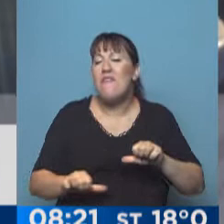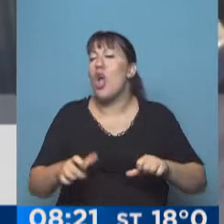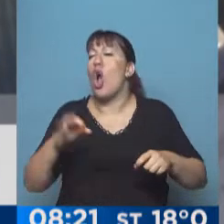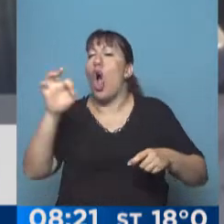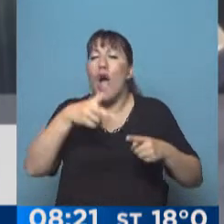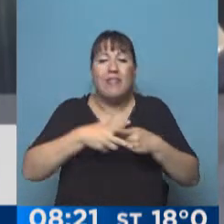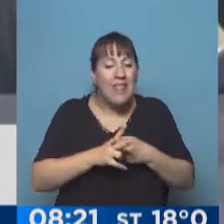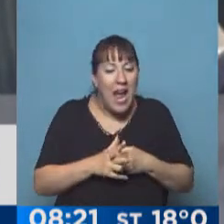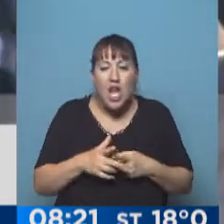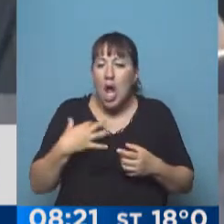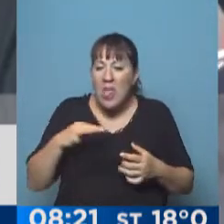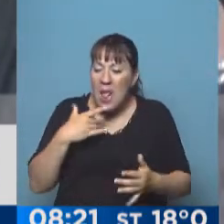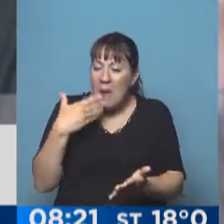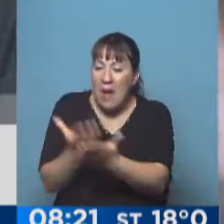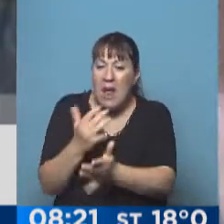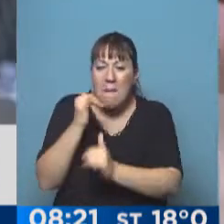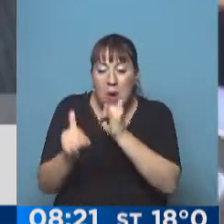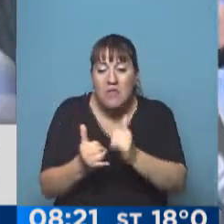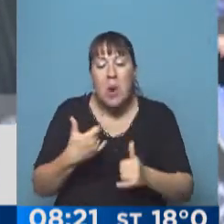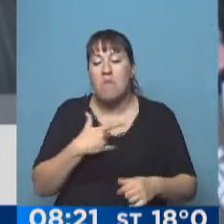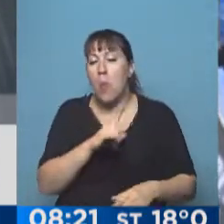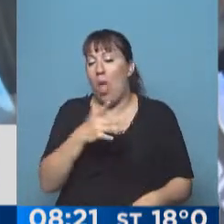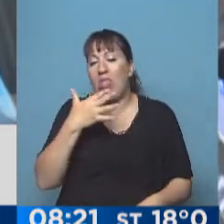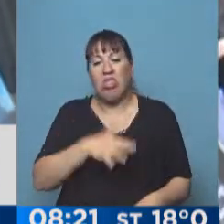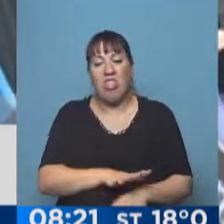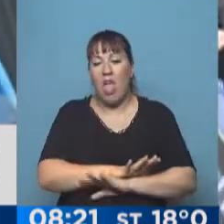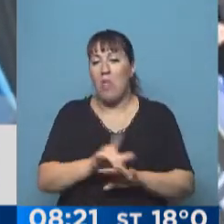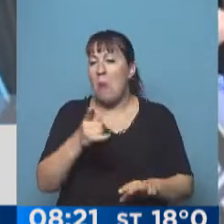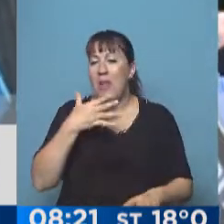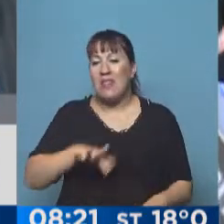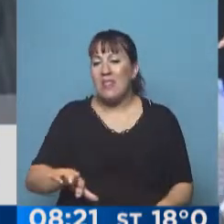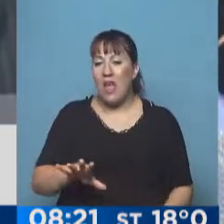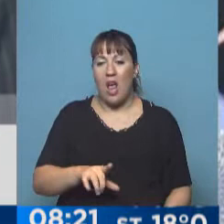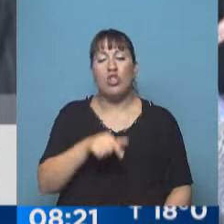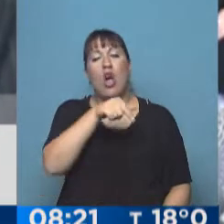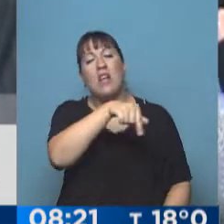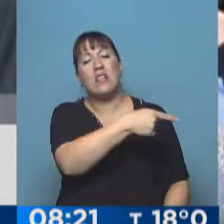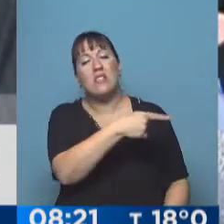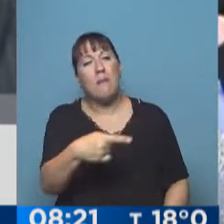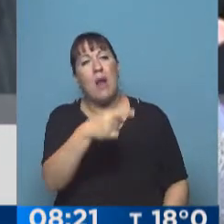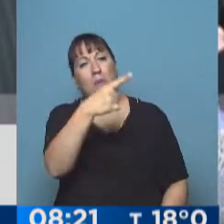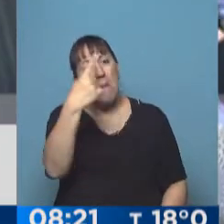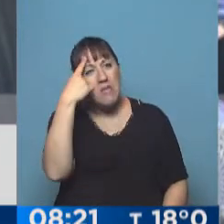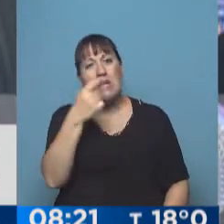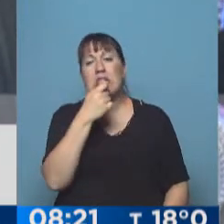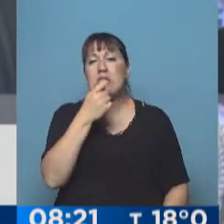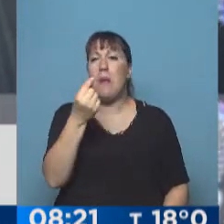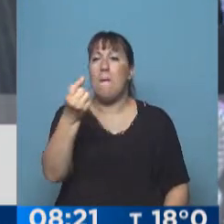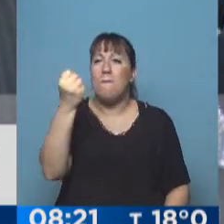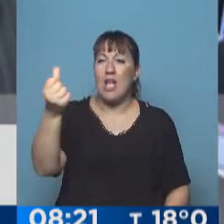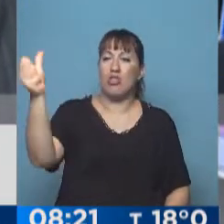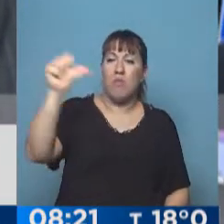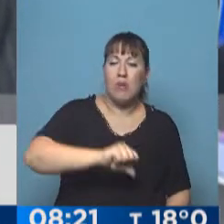es incompresible lo que ha hecho la corte incomprensible andando si usted está se van a ver y soto un análisis de cómo impactaría a una evaluación del